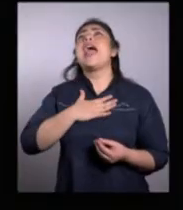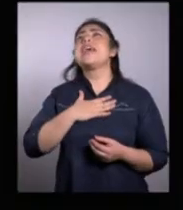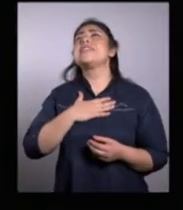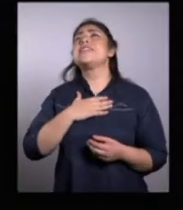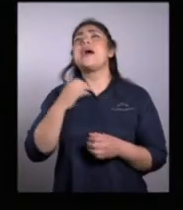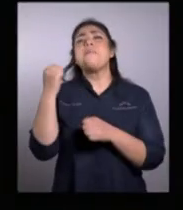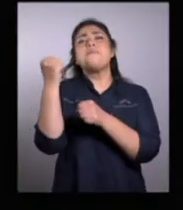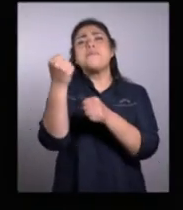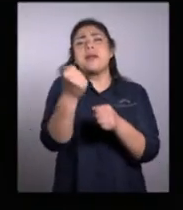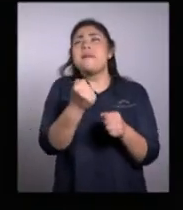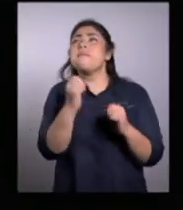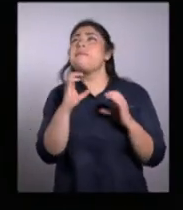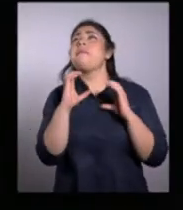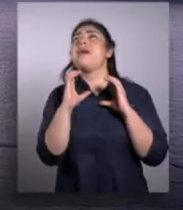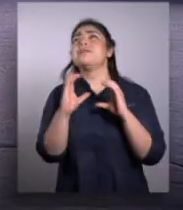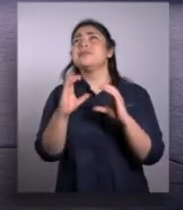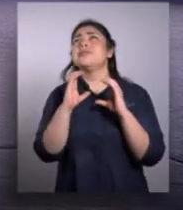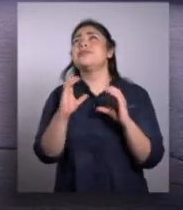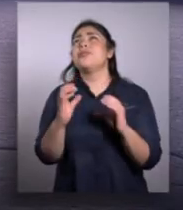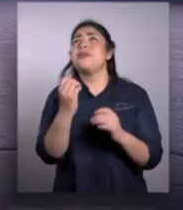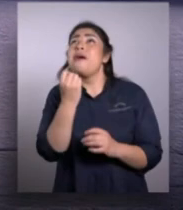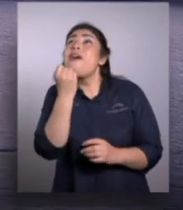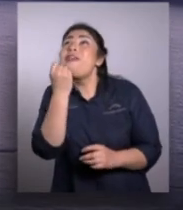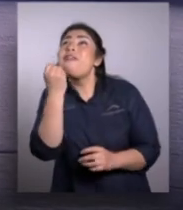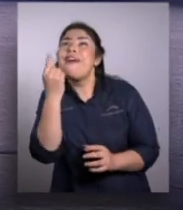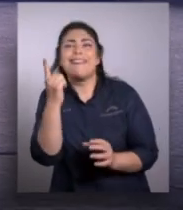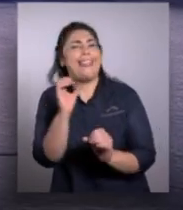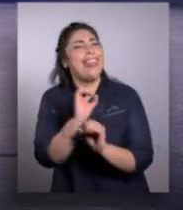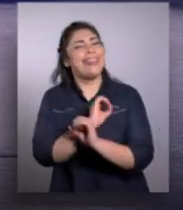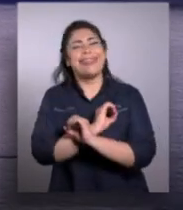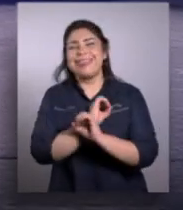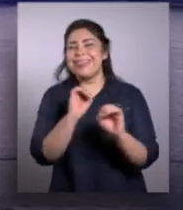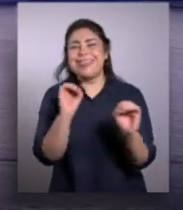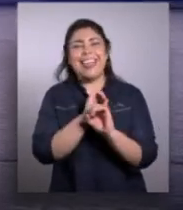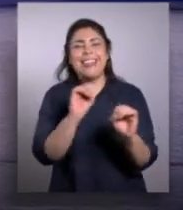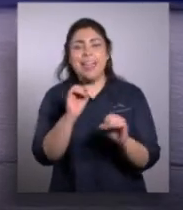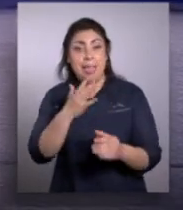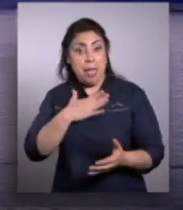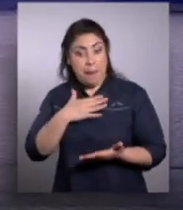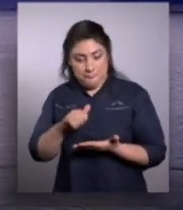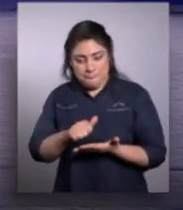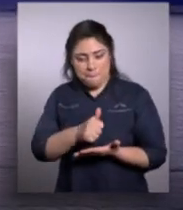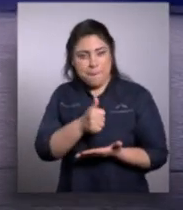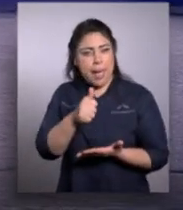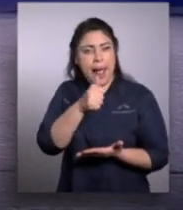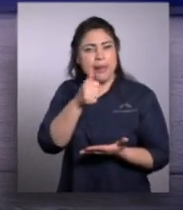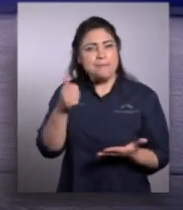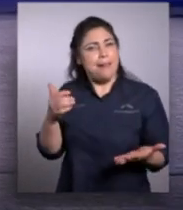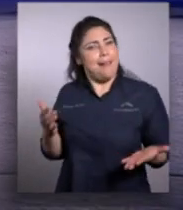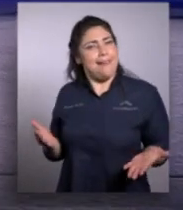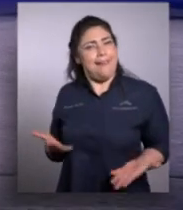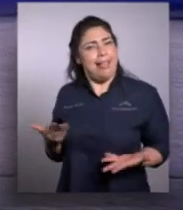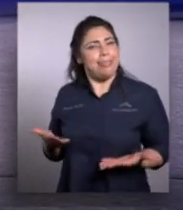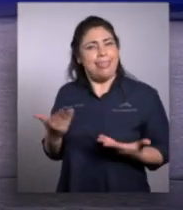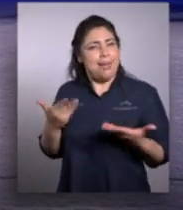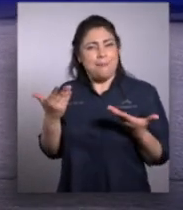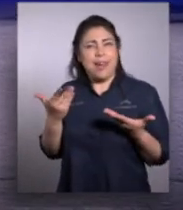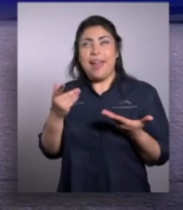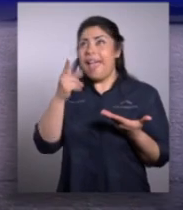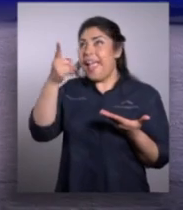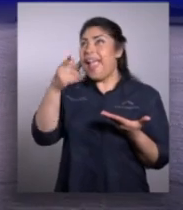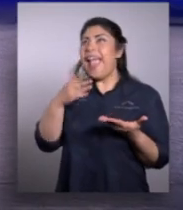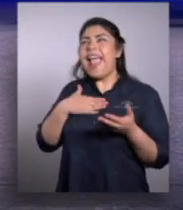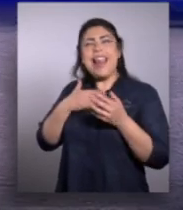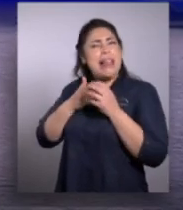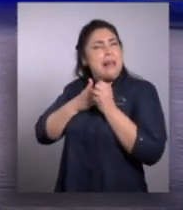leerles el 4 dice el 3 confortar a mi alma me guiará por sendas de justicia por amor de su